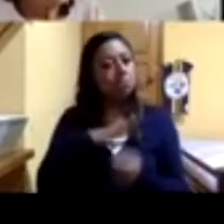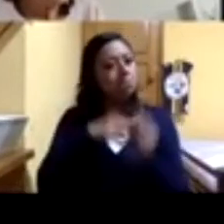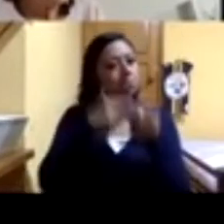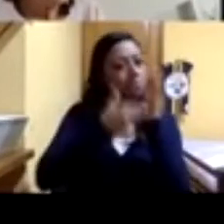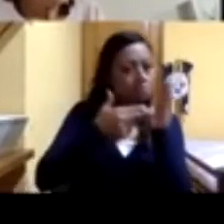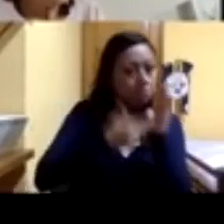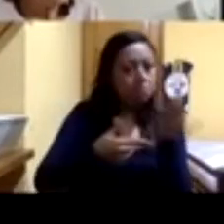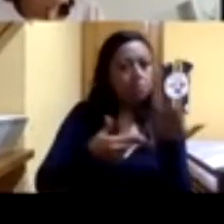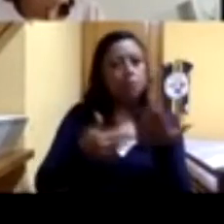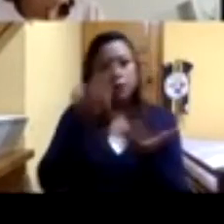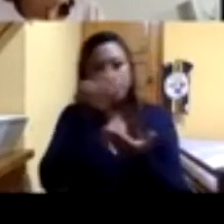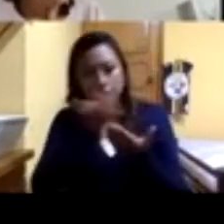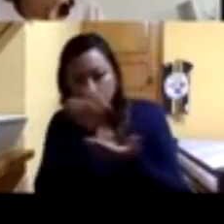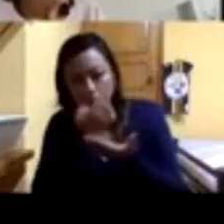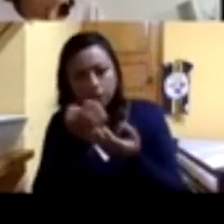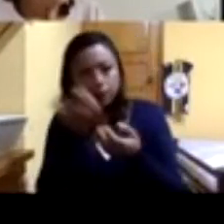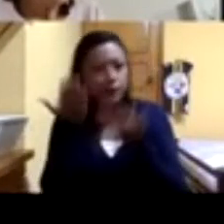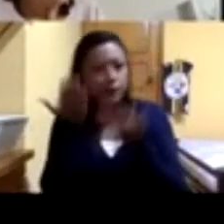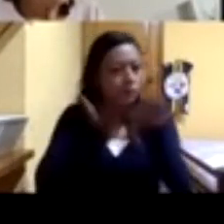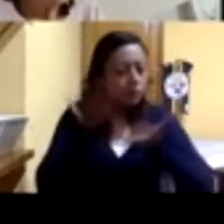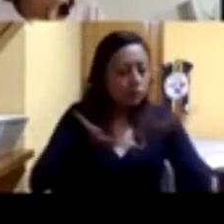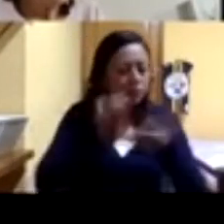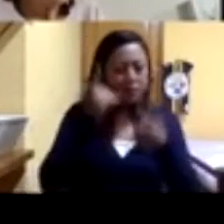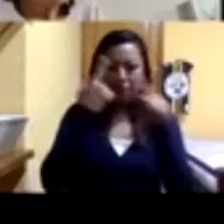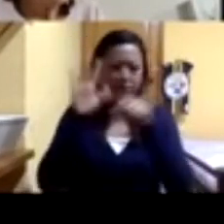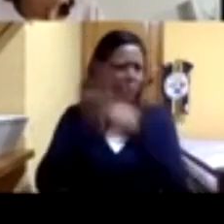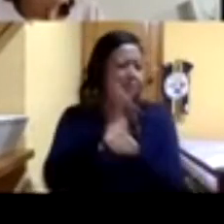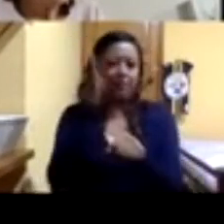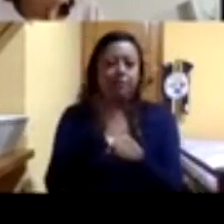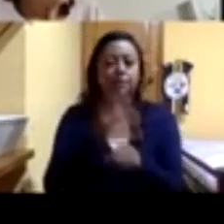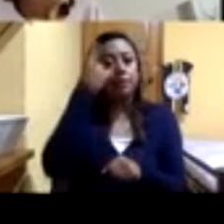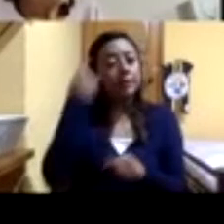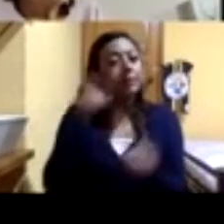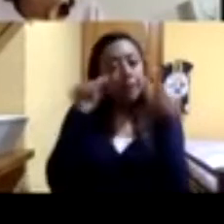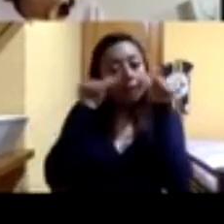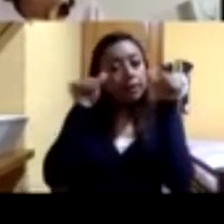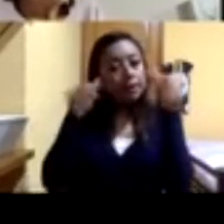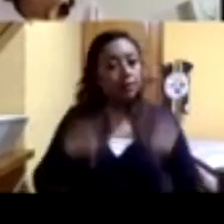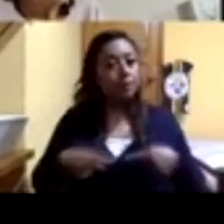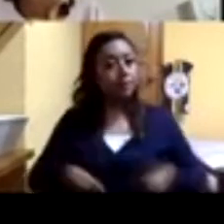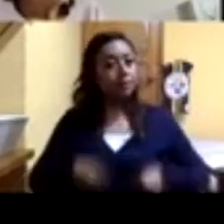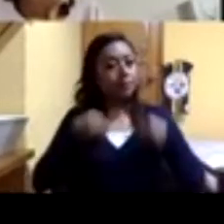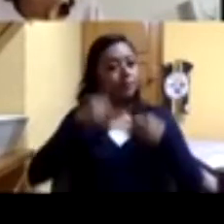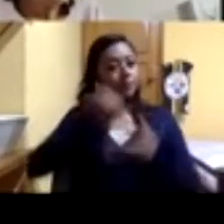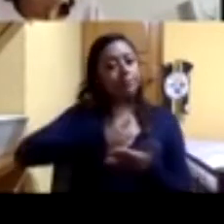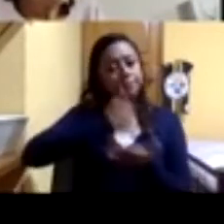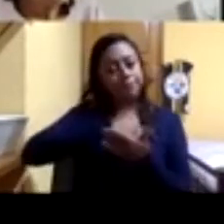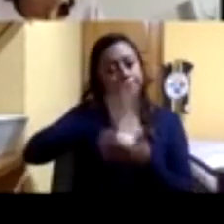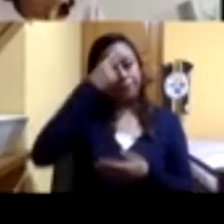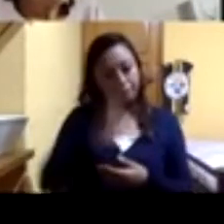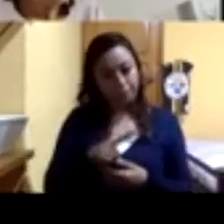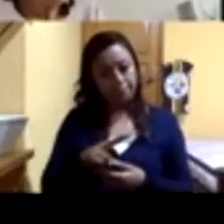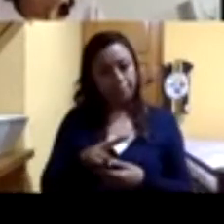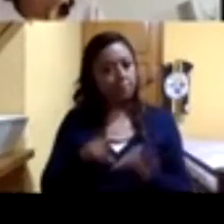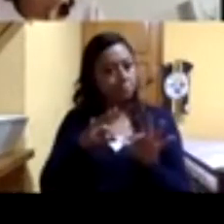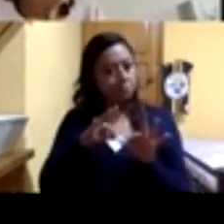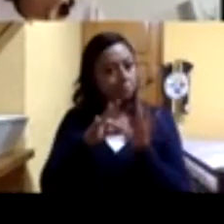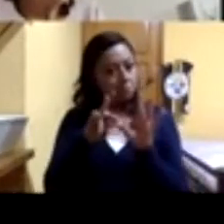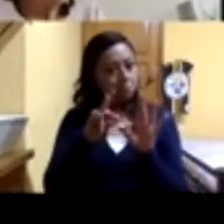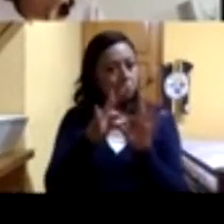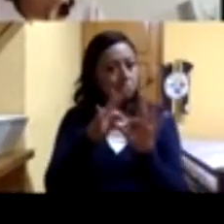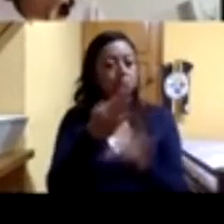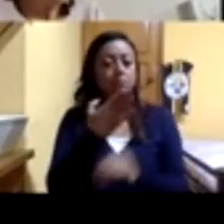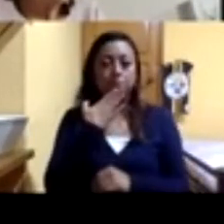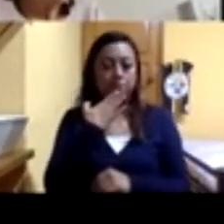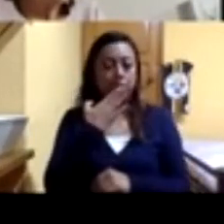académicos, los elementos suficientes para poder atender a la población como es debido, y más en este